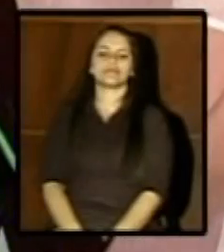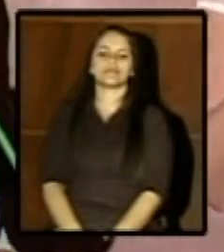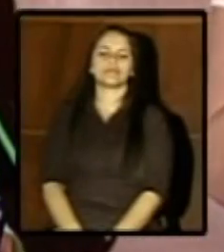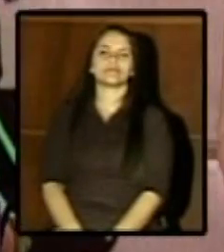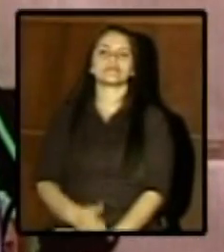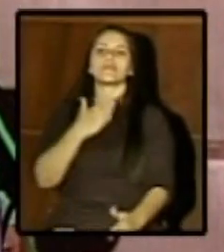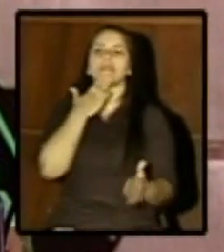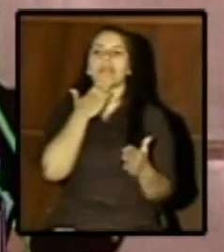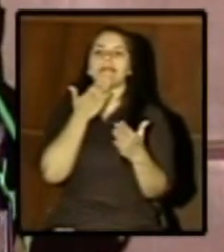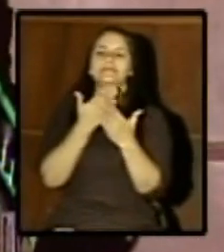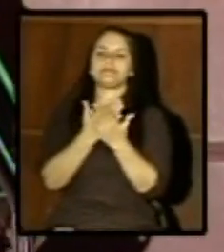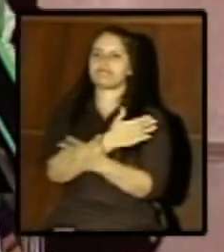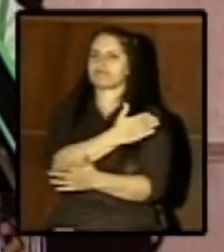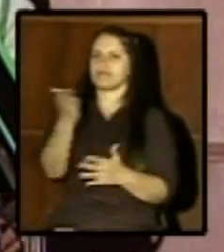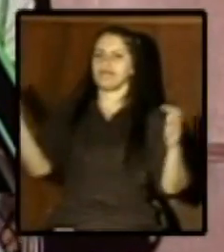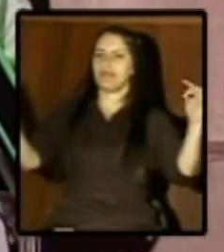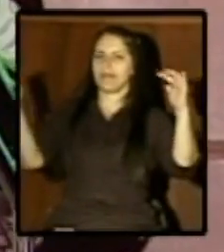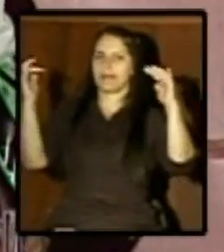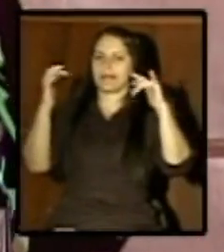atención.